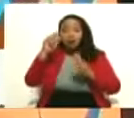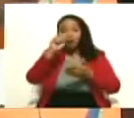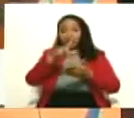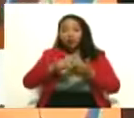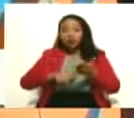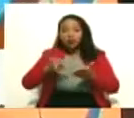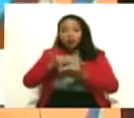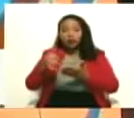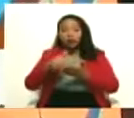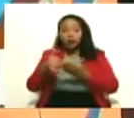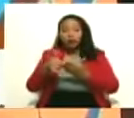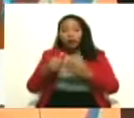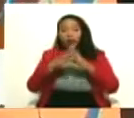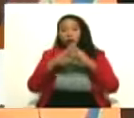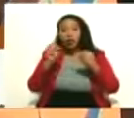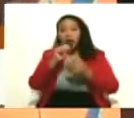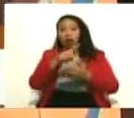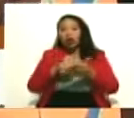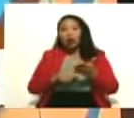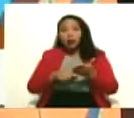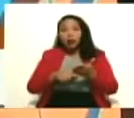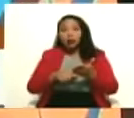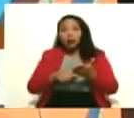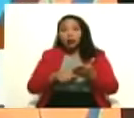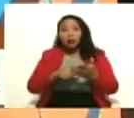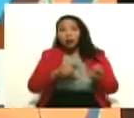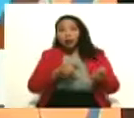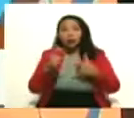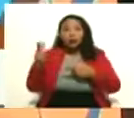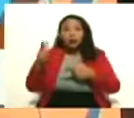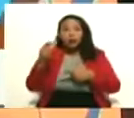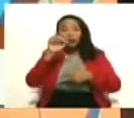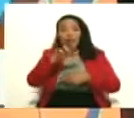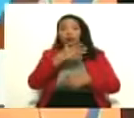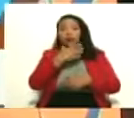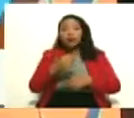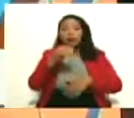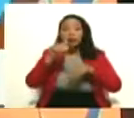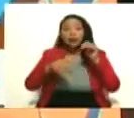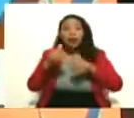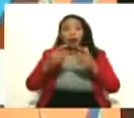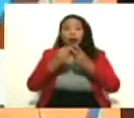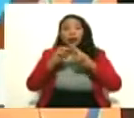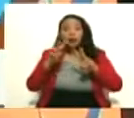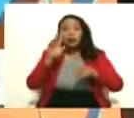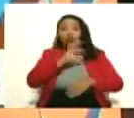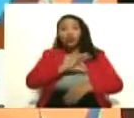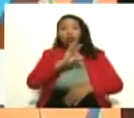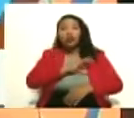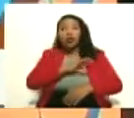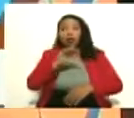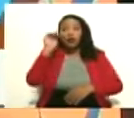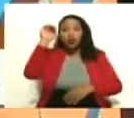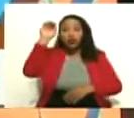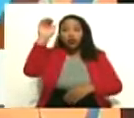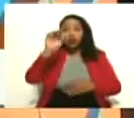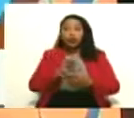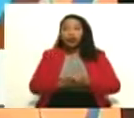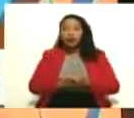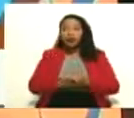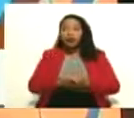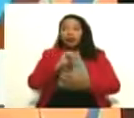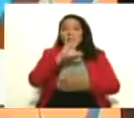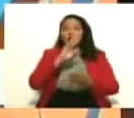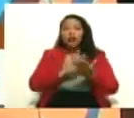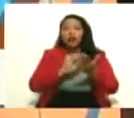y convencer a toda la lista de WhatsApp de llevarla a votar el 3 de diciembre por la paz, por la soberanía, por el futuro y por la integridad. 5